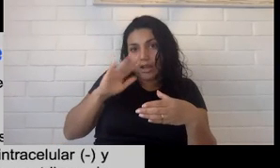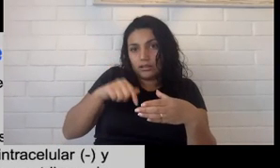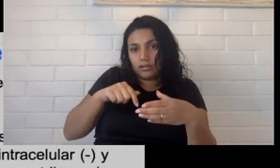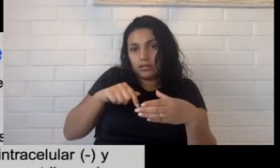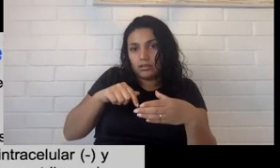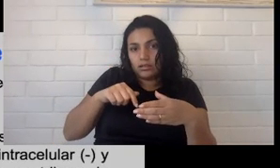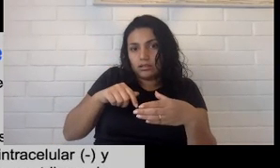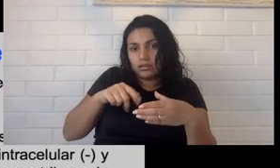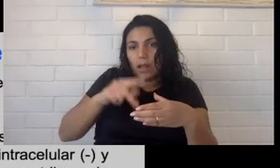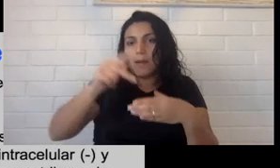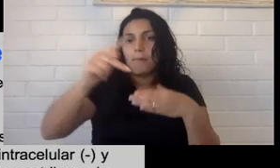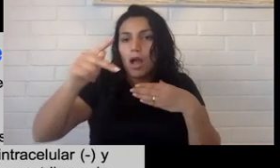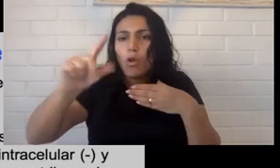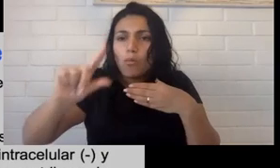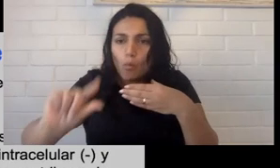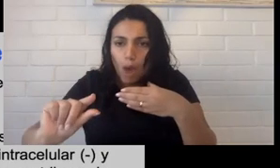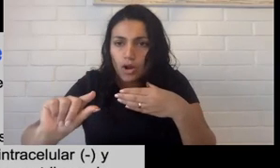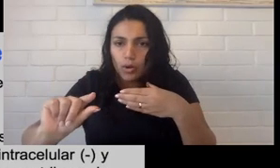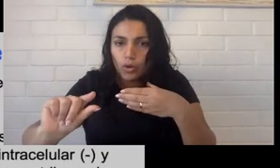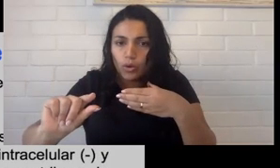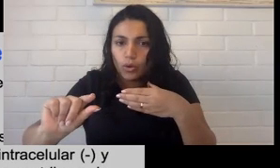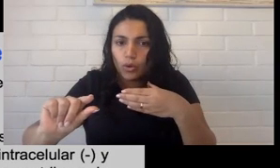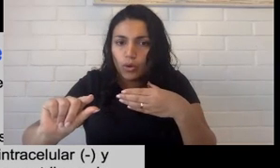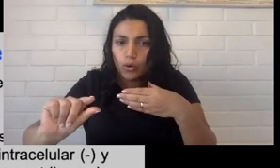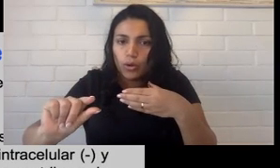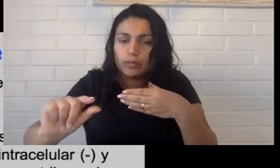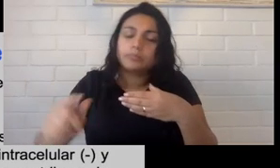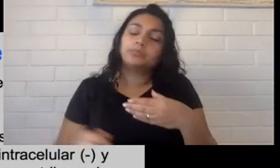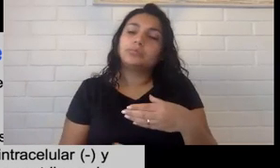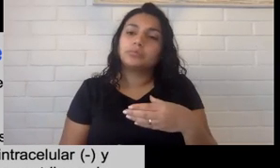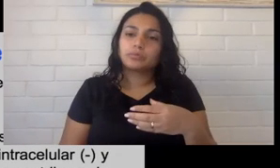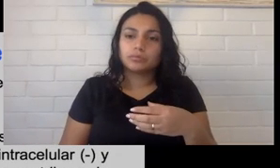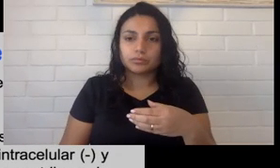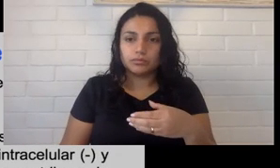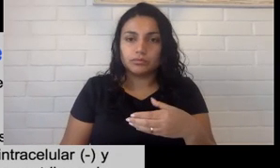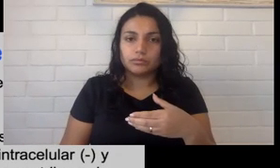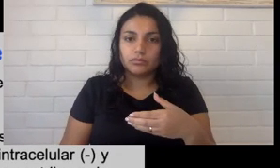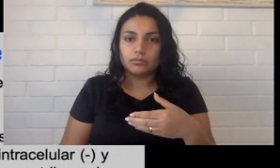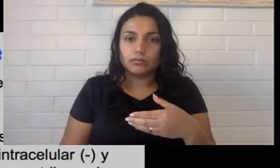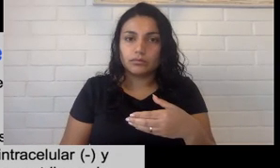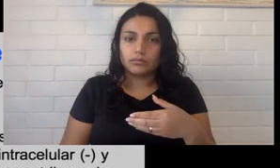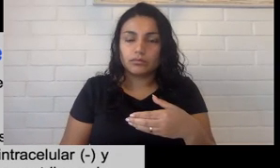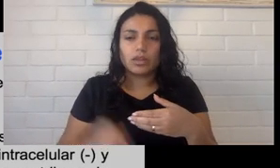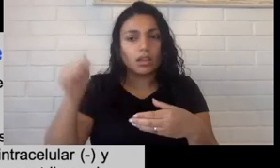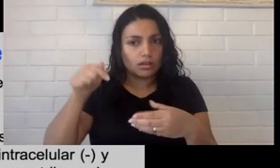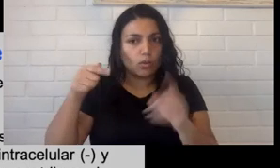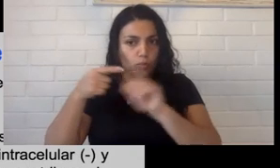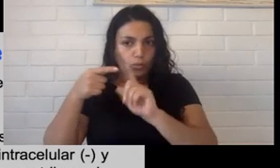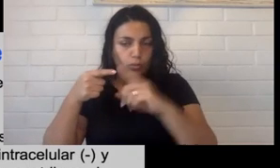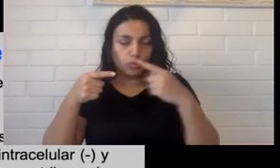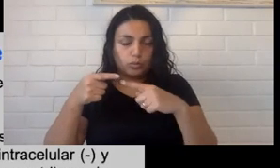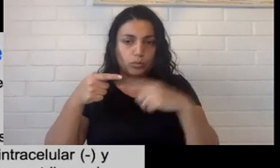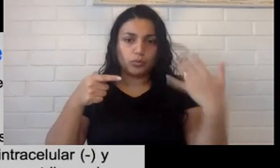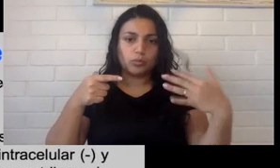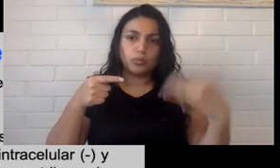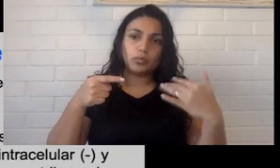en el interior, menos concentrado en el medio extracelular. Este es un factor. Y además